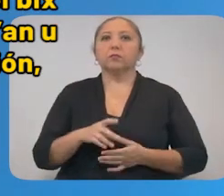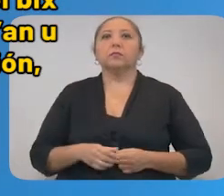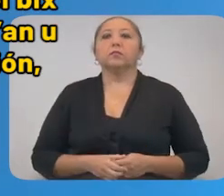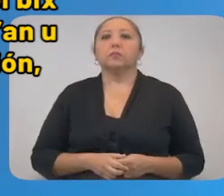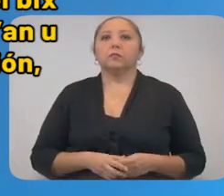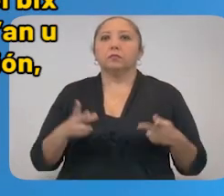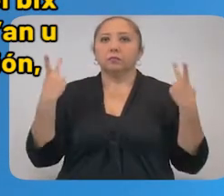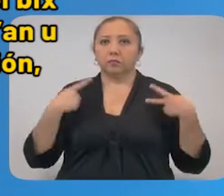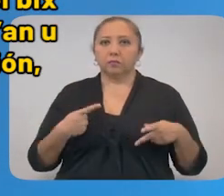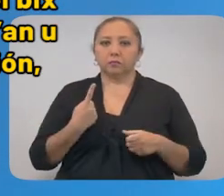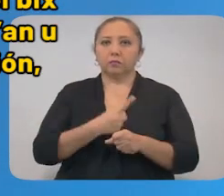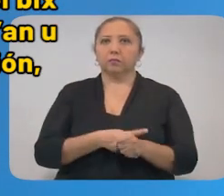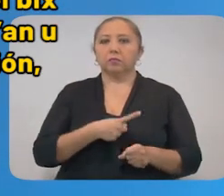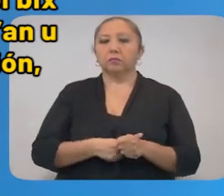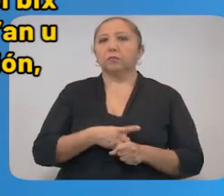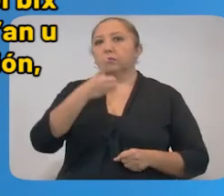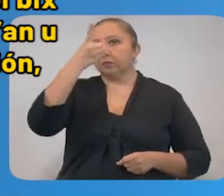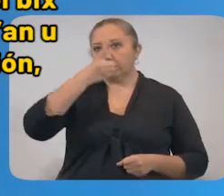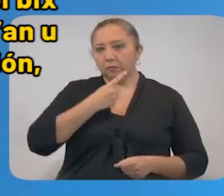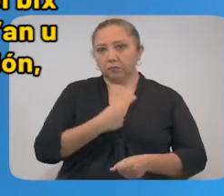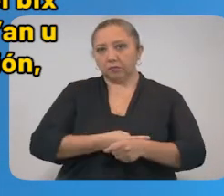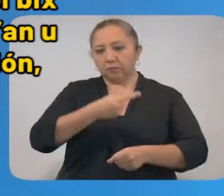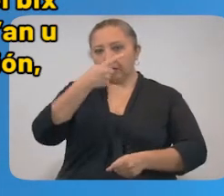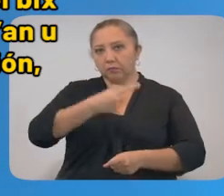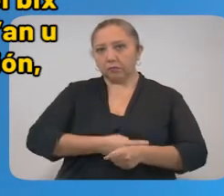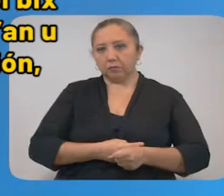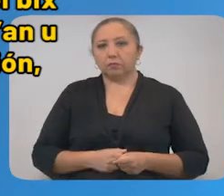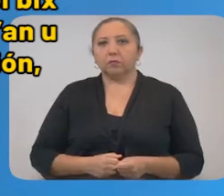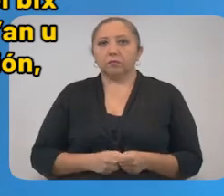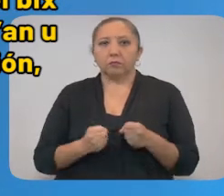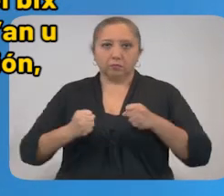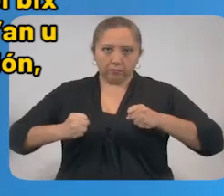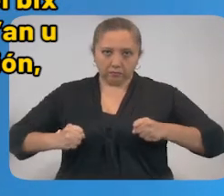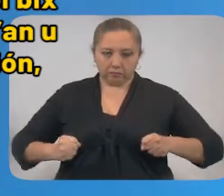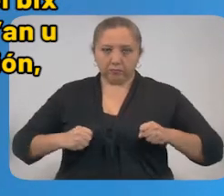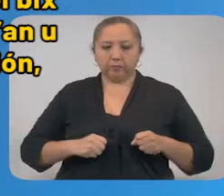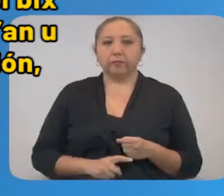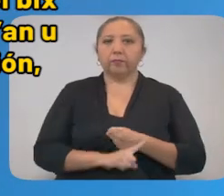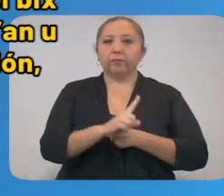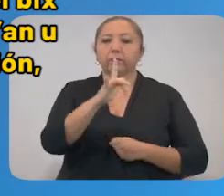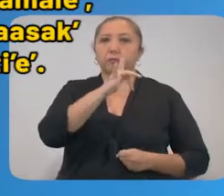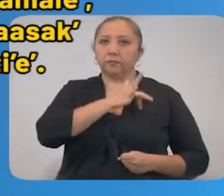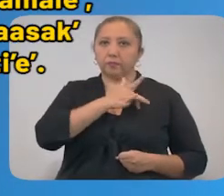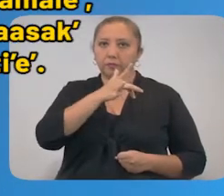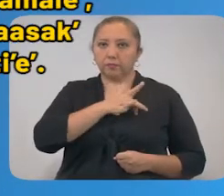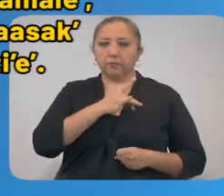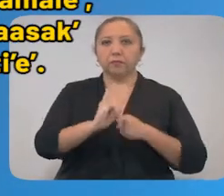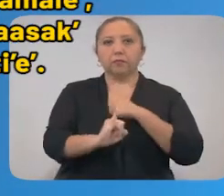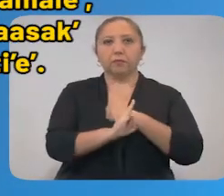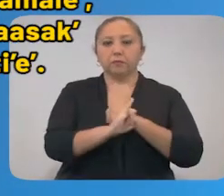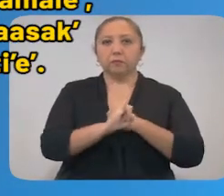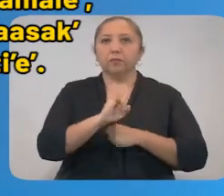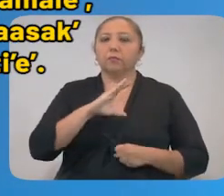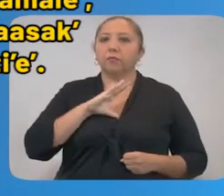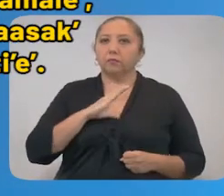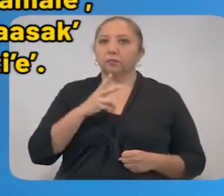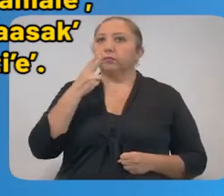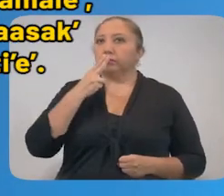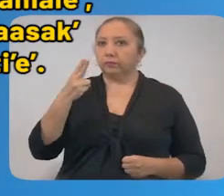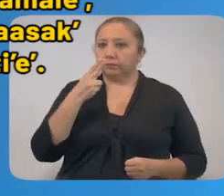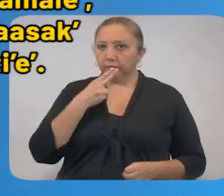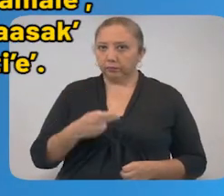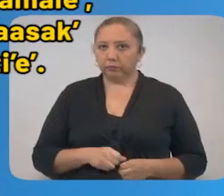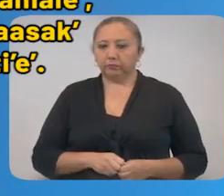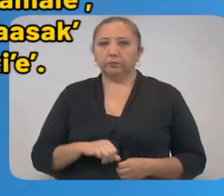discapacidad, personas con padecimientos como diabetes, hipertensión, sobrepeso, problemas cardíacos, VIH, cáncer o